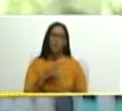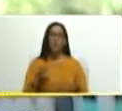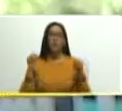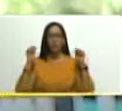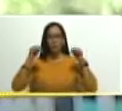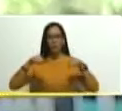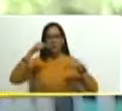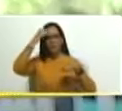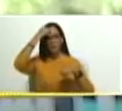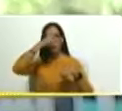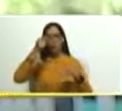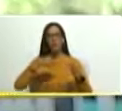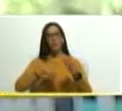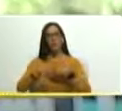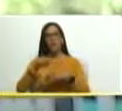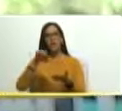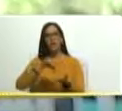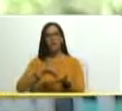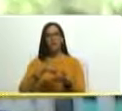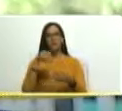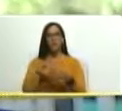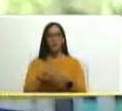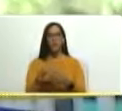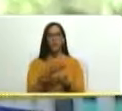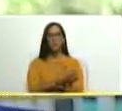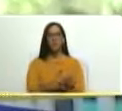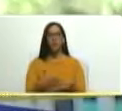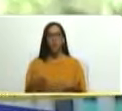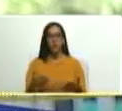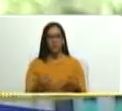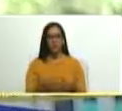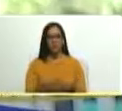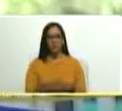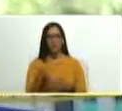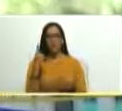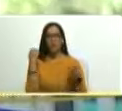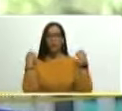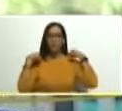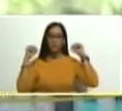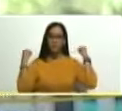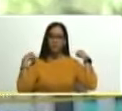se lanzó a los centros electorales por millones en un simulacro